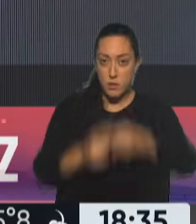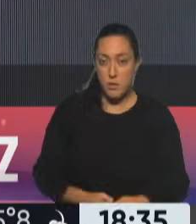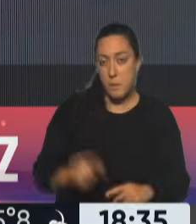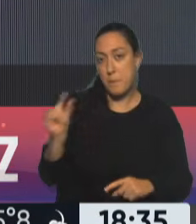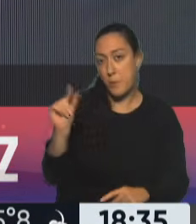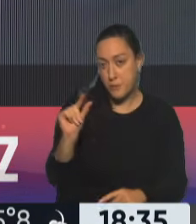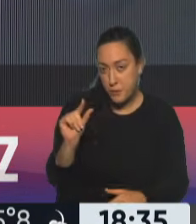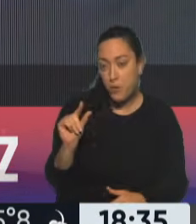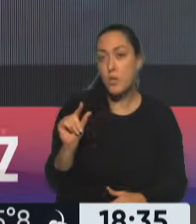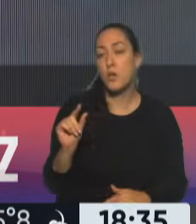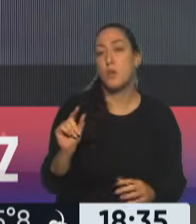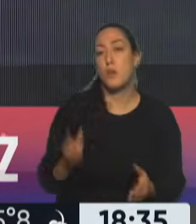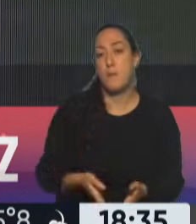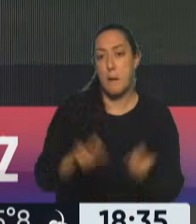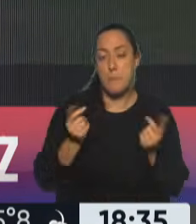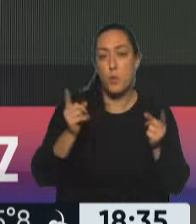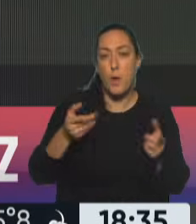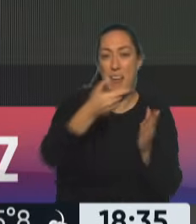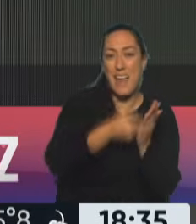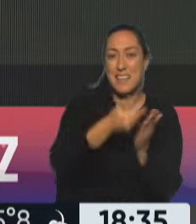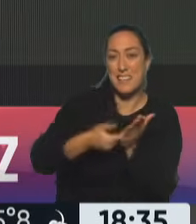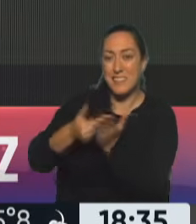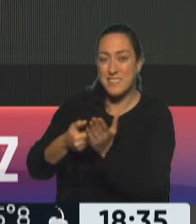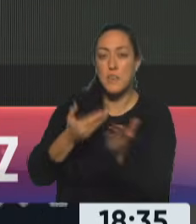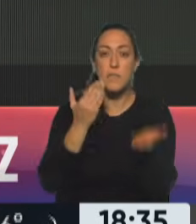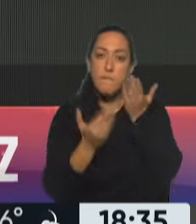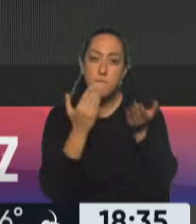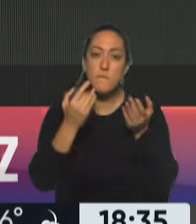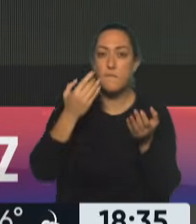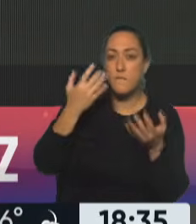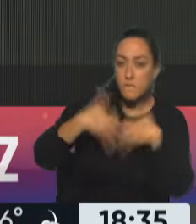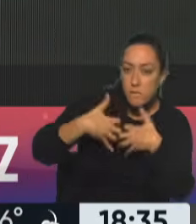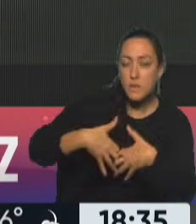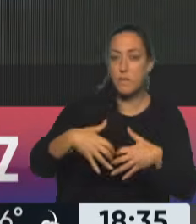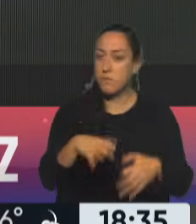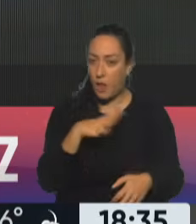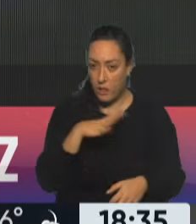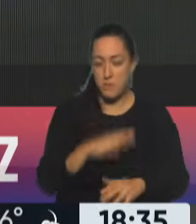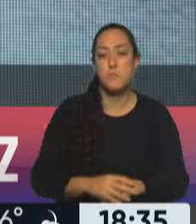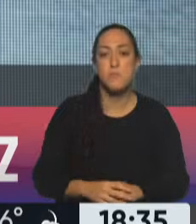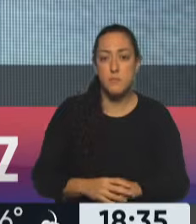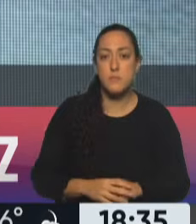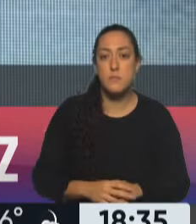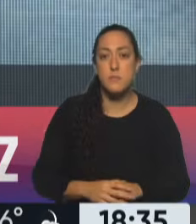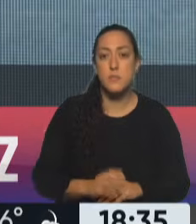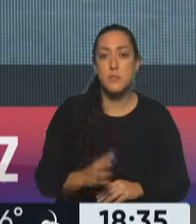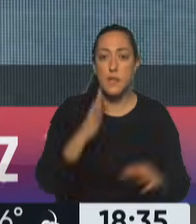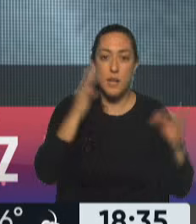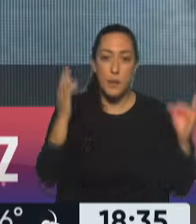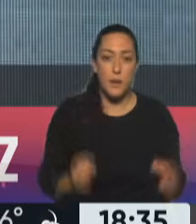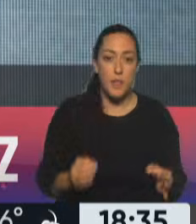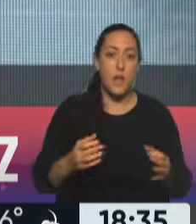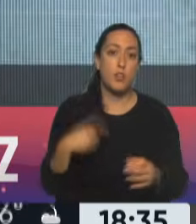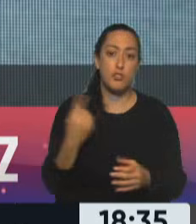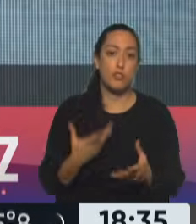se sigue trabajando en las actas. Nuria, Leticia, bueno, esta es una realidad. Es así lo que está pasando ahora en Perú. No, es literalmente lo que decimos muchas veces,